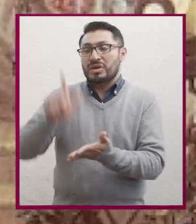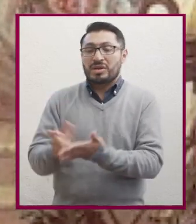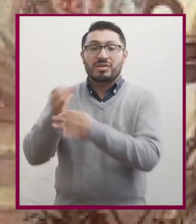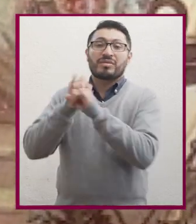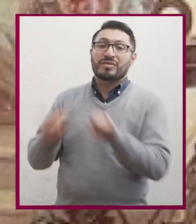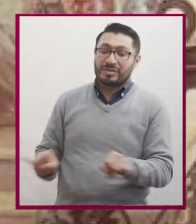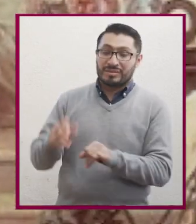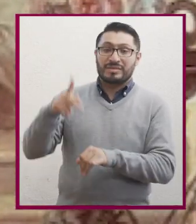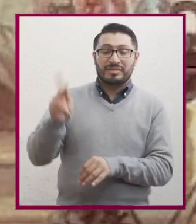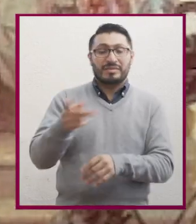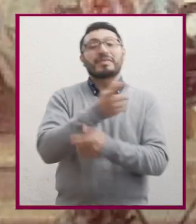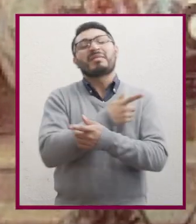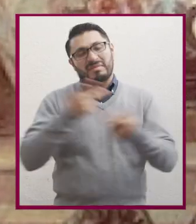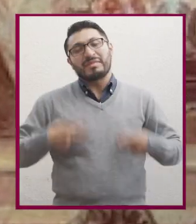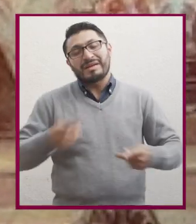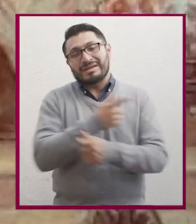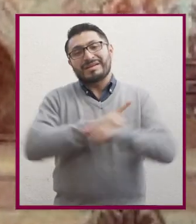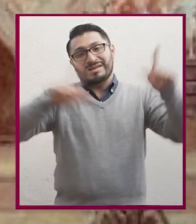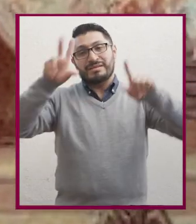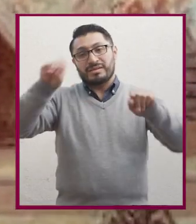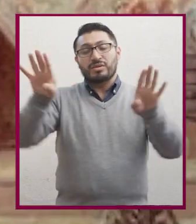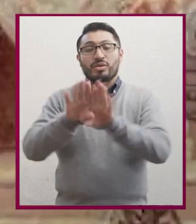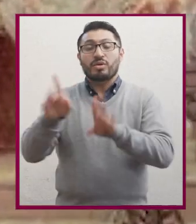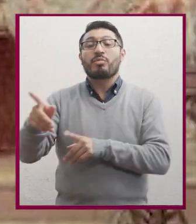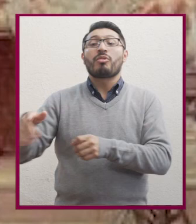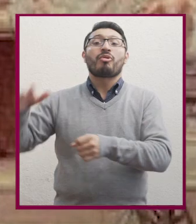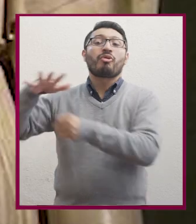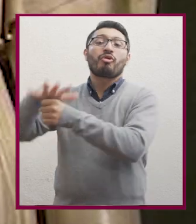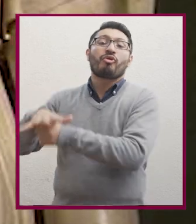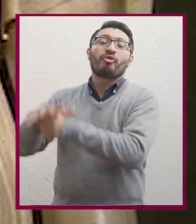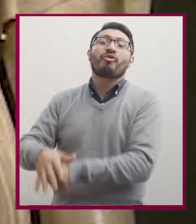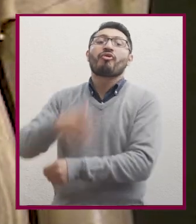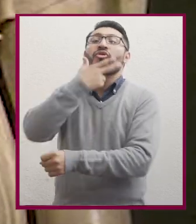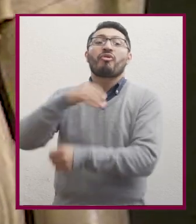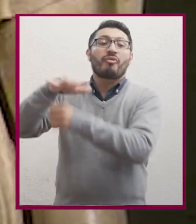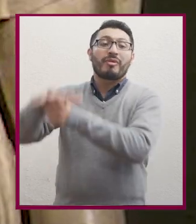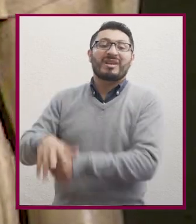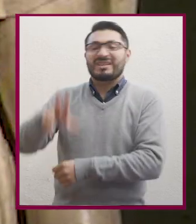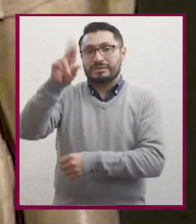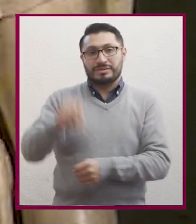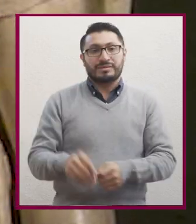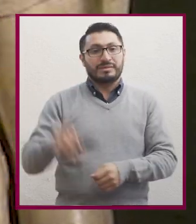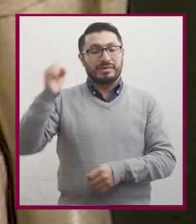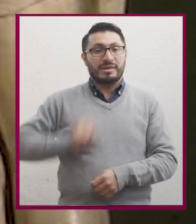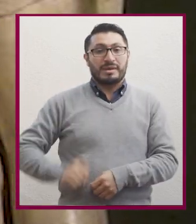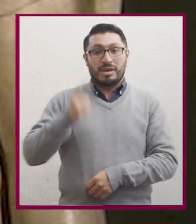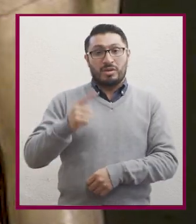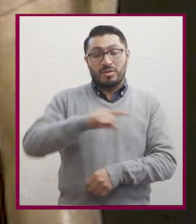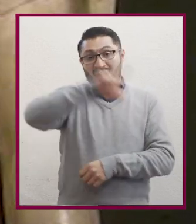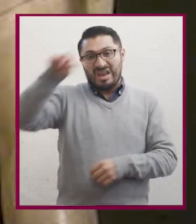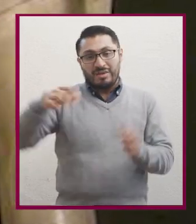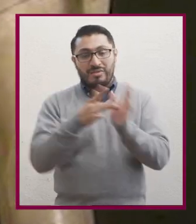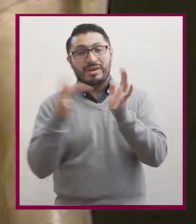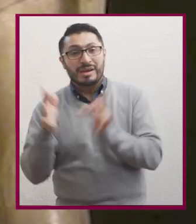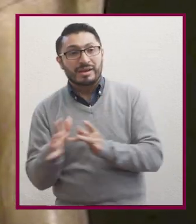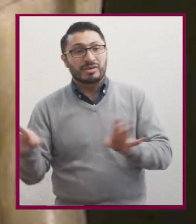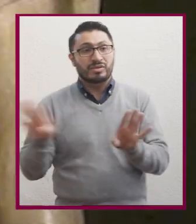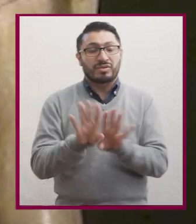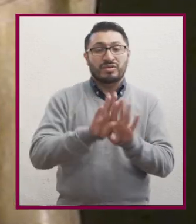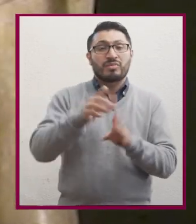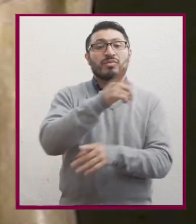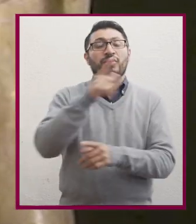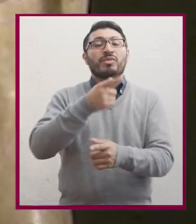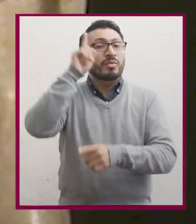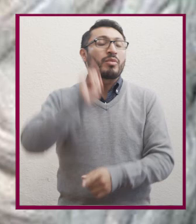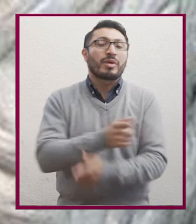independientes, personas libres, no sometidas a la voluntad de otro. Para el siglo I después de nuestra era, las mujeres tenían mucha más